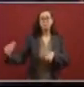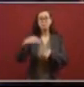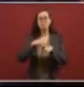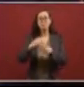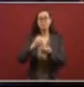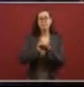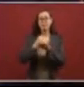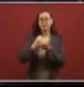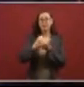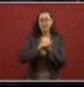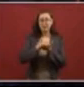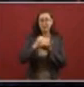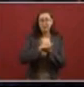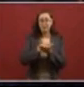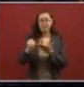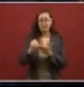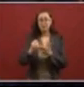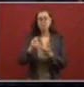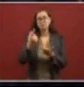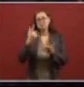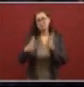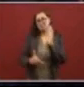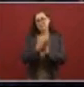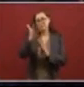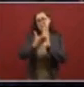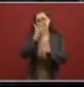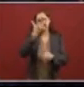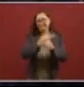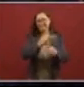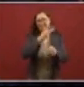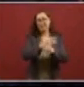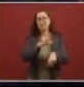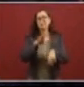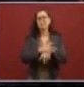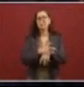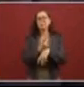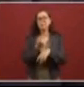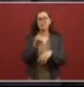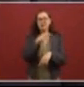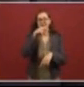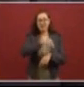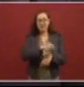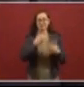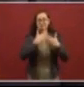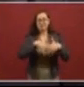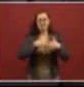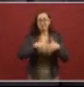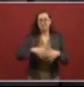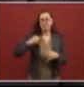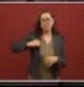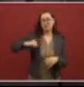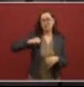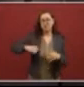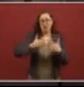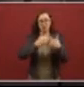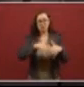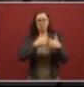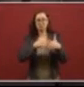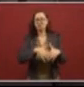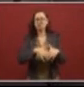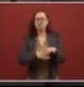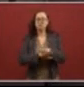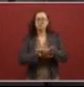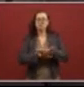para hacer la planta, porque la planta antigua ya